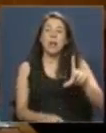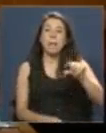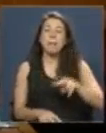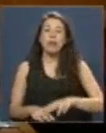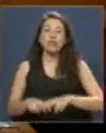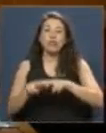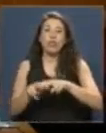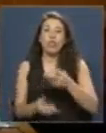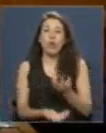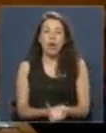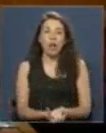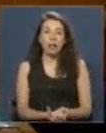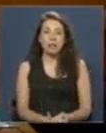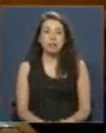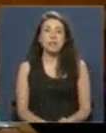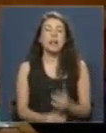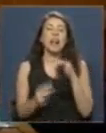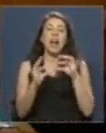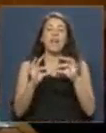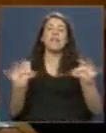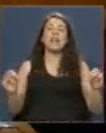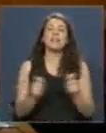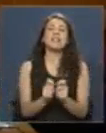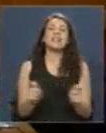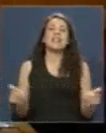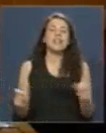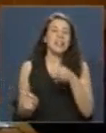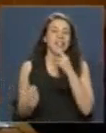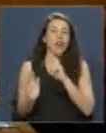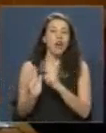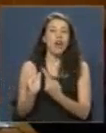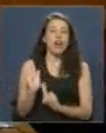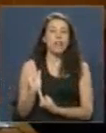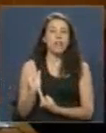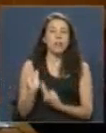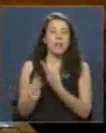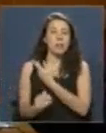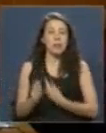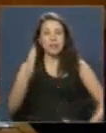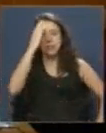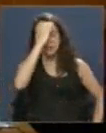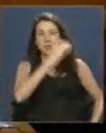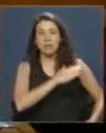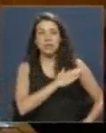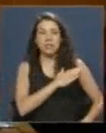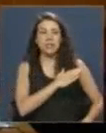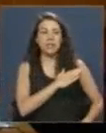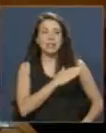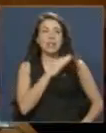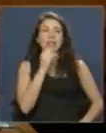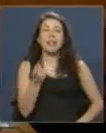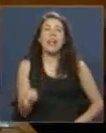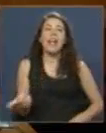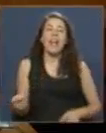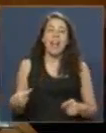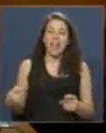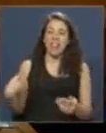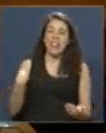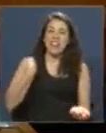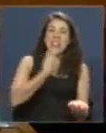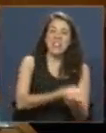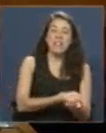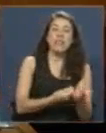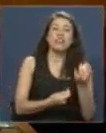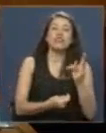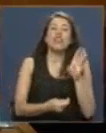tenían. El eslogan bajo el cual se definió la reforma de la presidenta Bachelet, de que reintegrar era un beneficio solo para